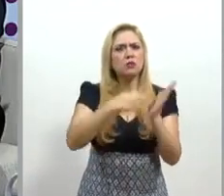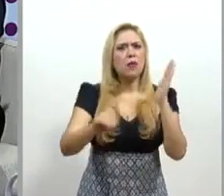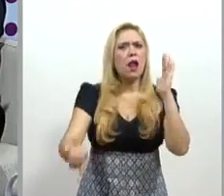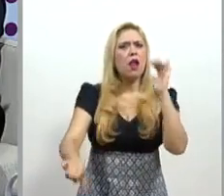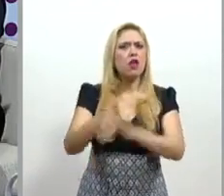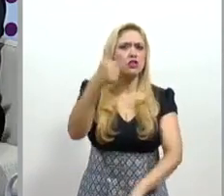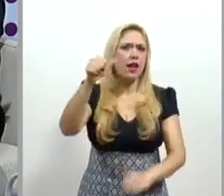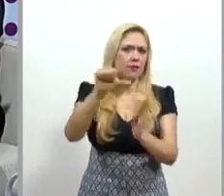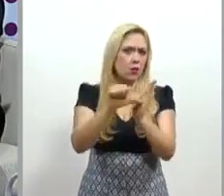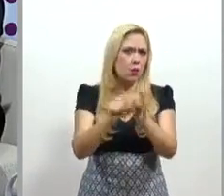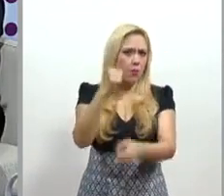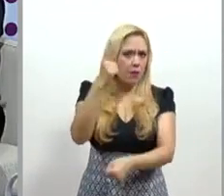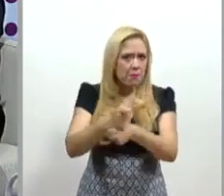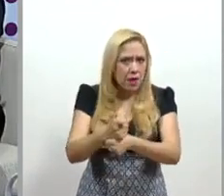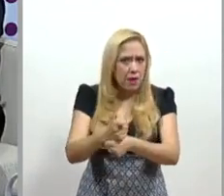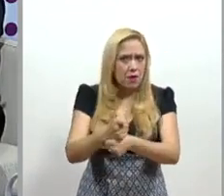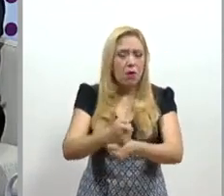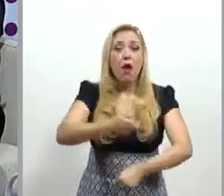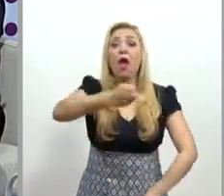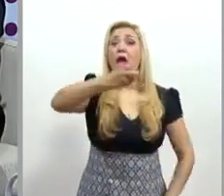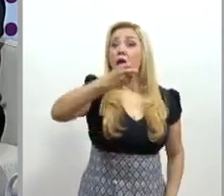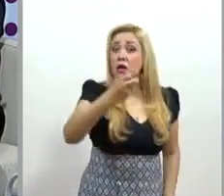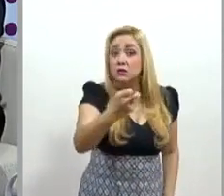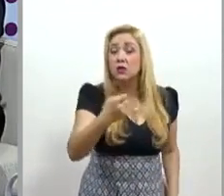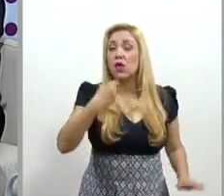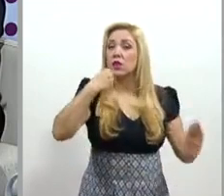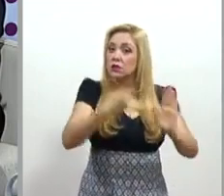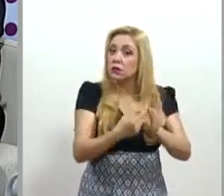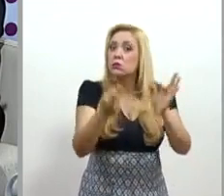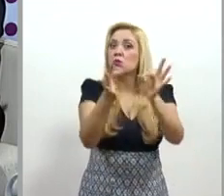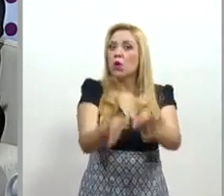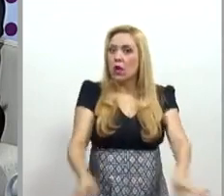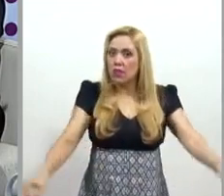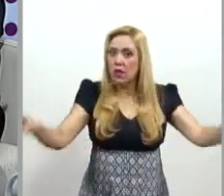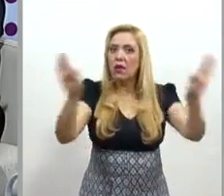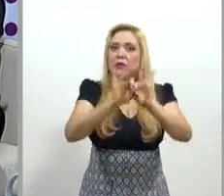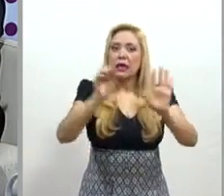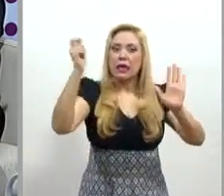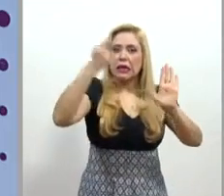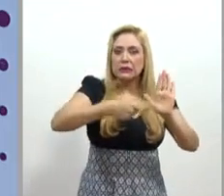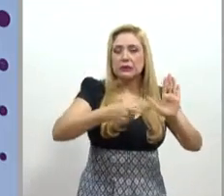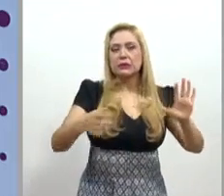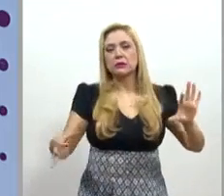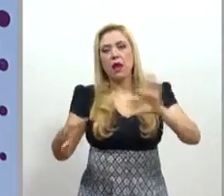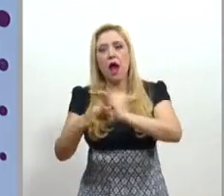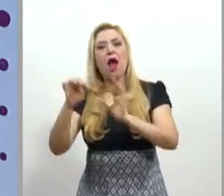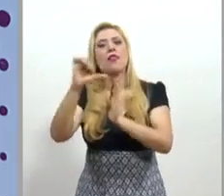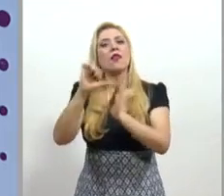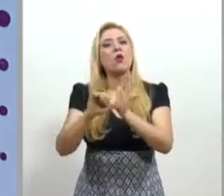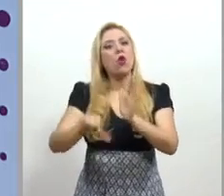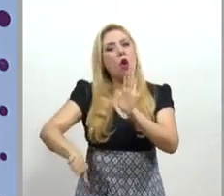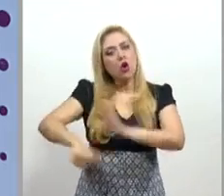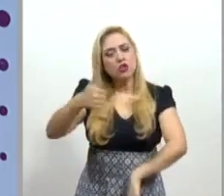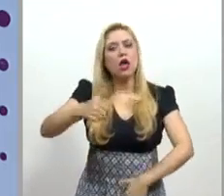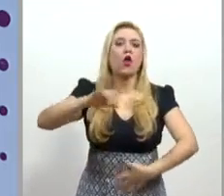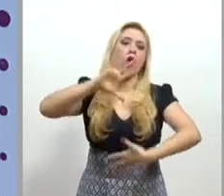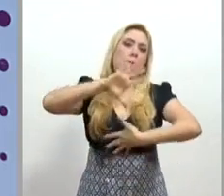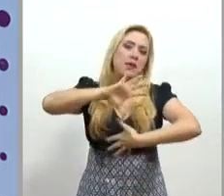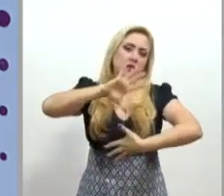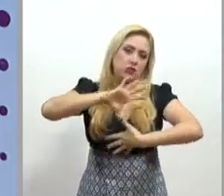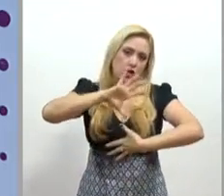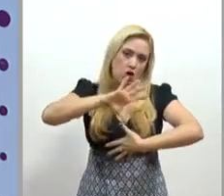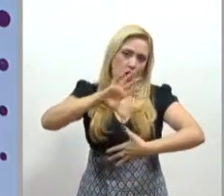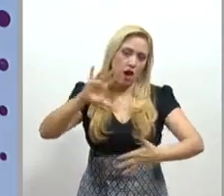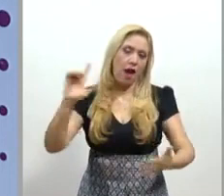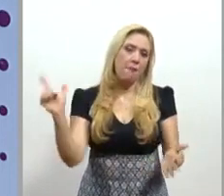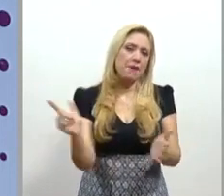fuente convencional. Entonces es importante también encontrar como parte del parámetro el artículo 11 de la Convención Americana